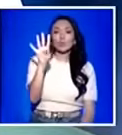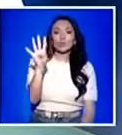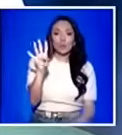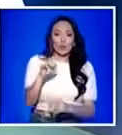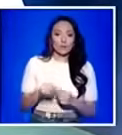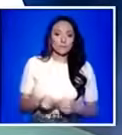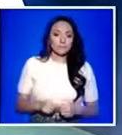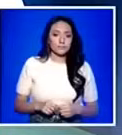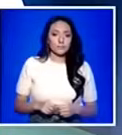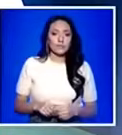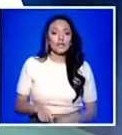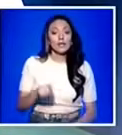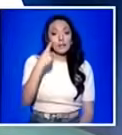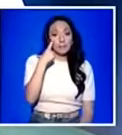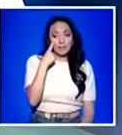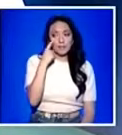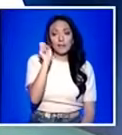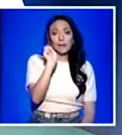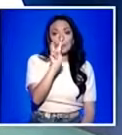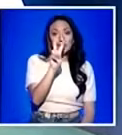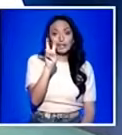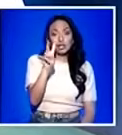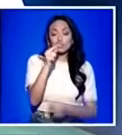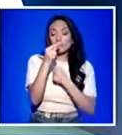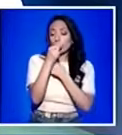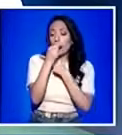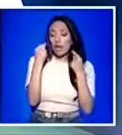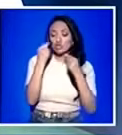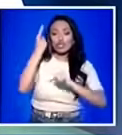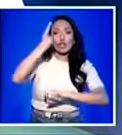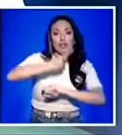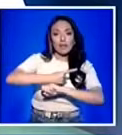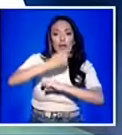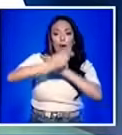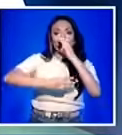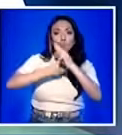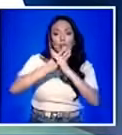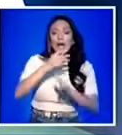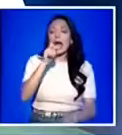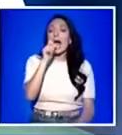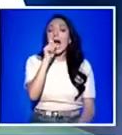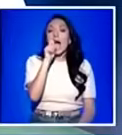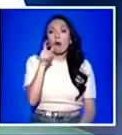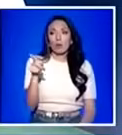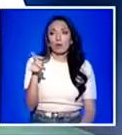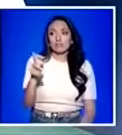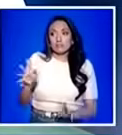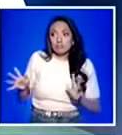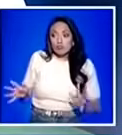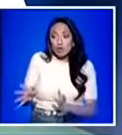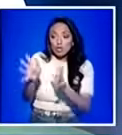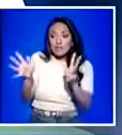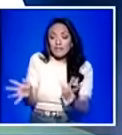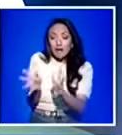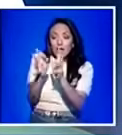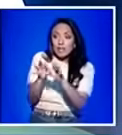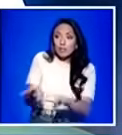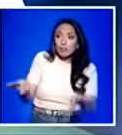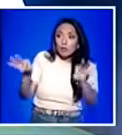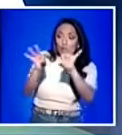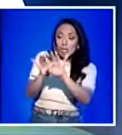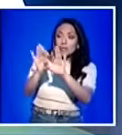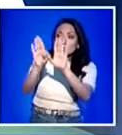7:54. Cada 22 de marzo se celebra el Día Mundial del Agua para promover su importancia y la gestión sostenible